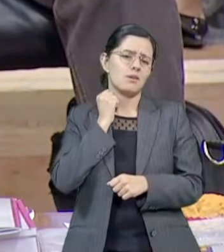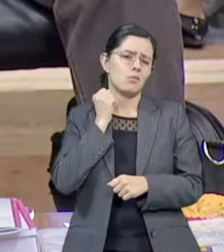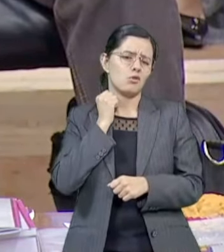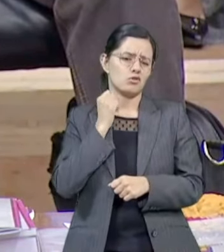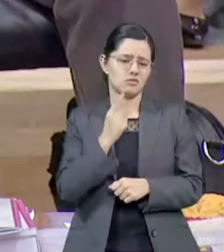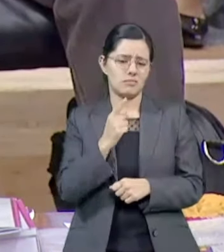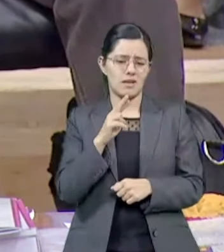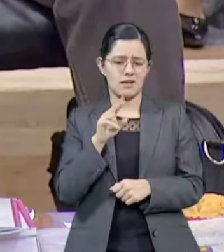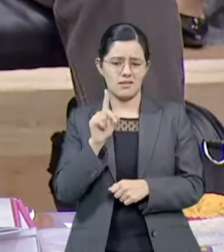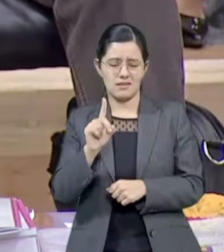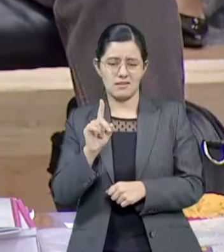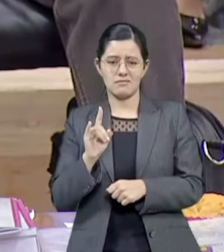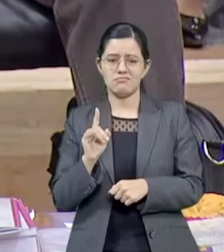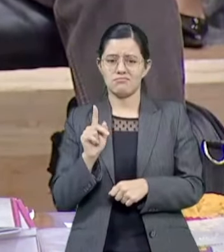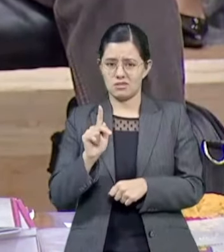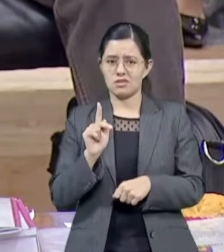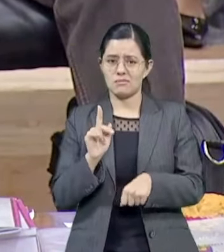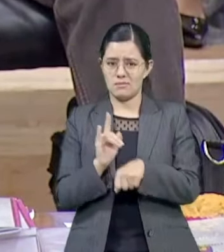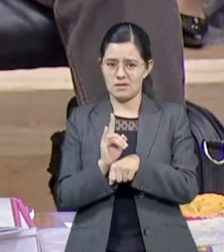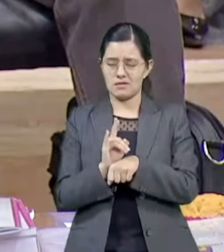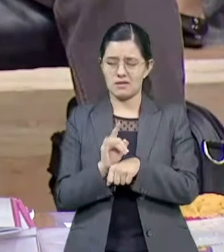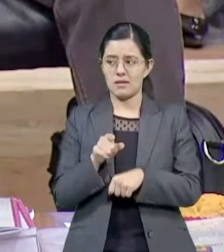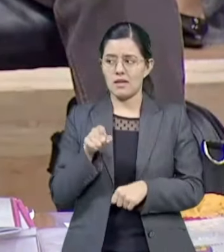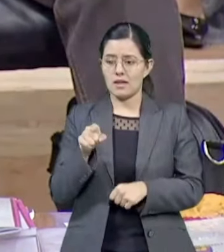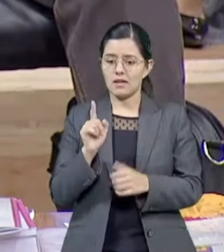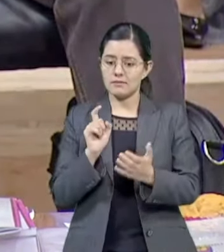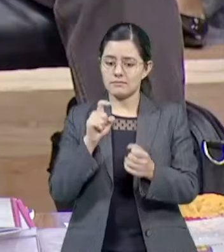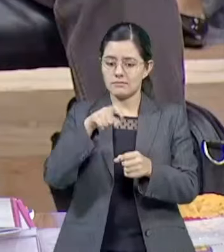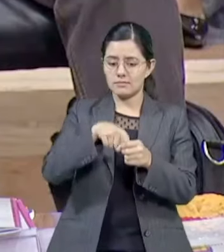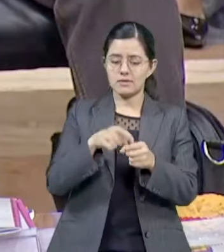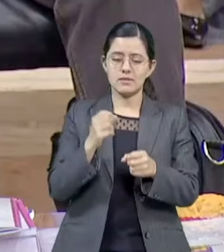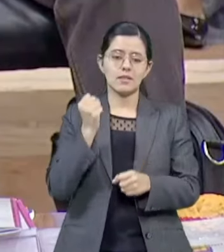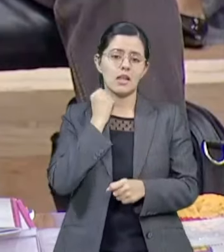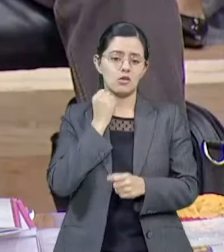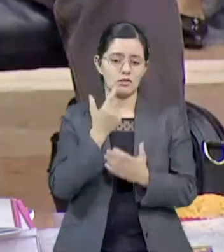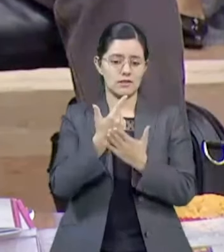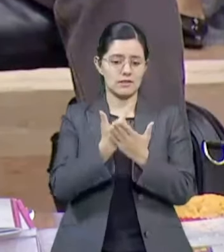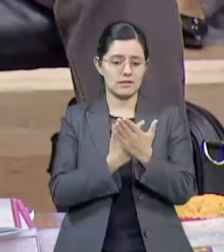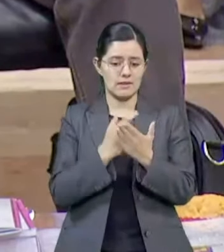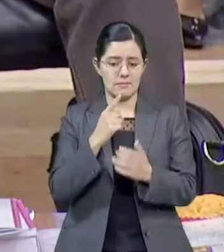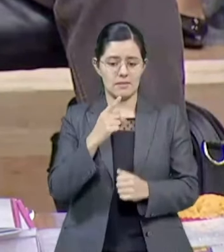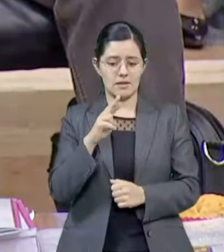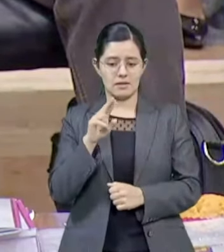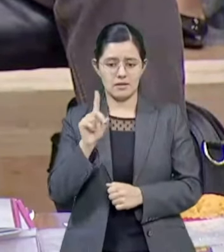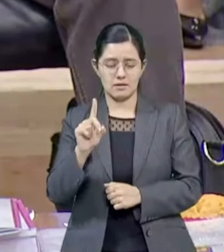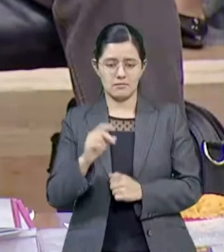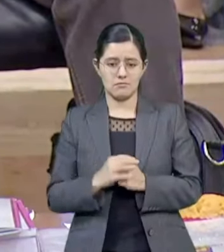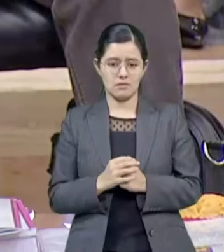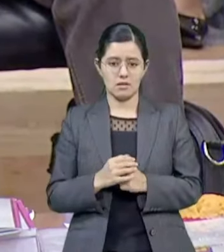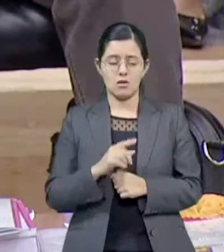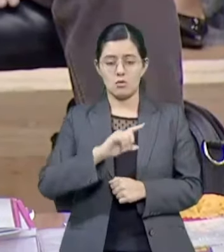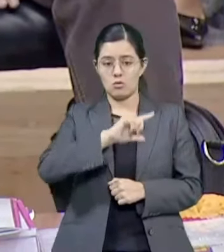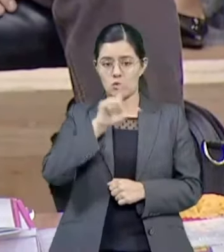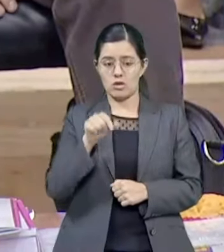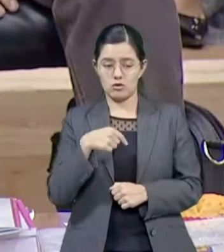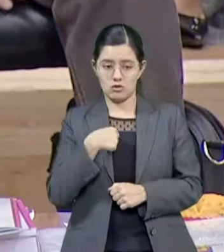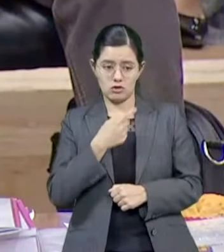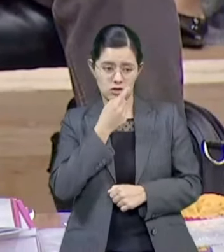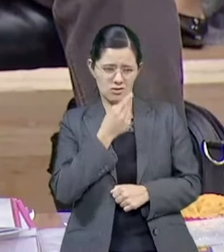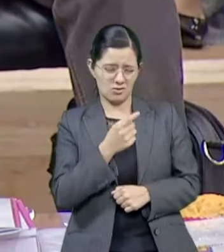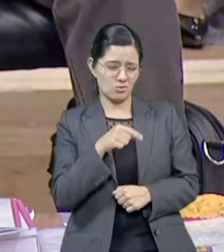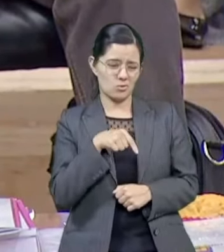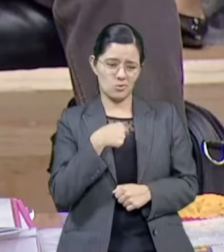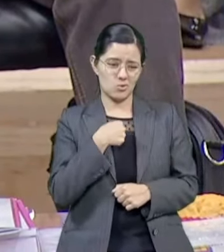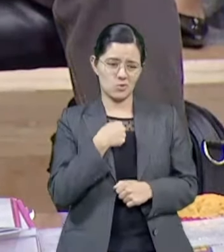cuando no lo era. Llegó al Senado en la lista del PRD, les dijo: yo de ustedes no soy, soy casi